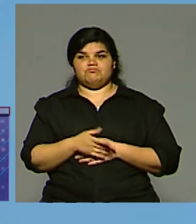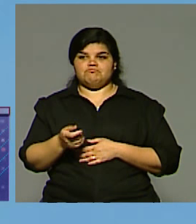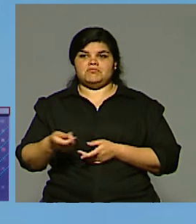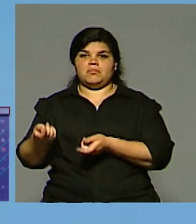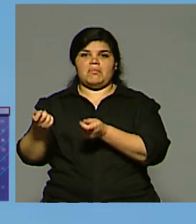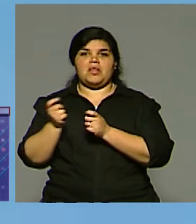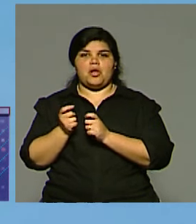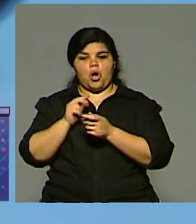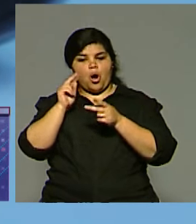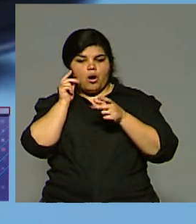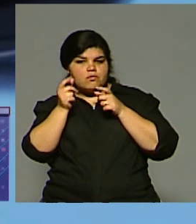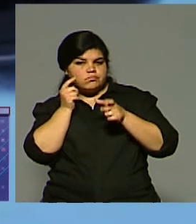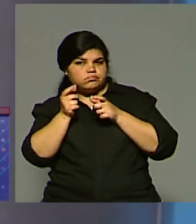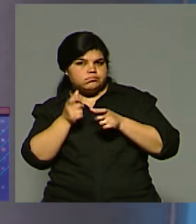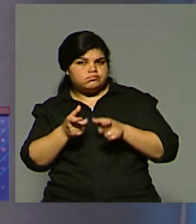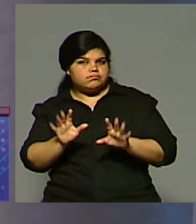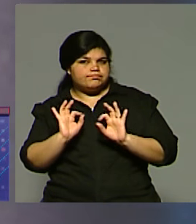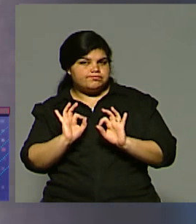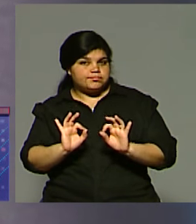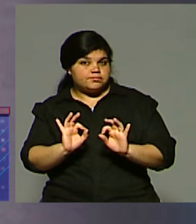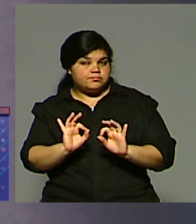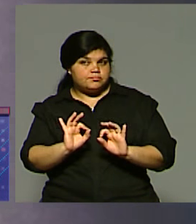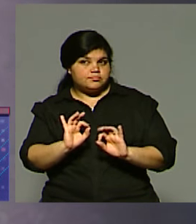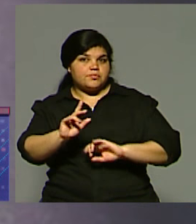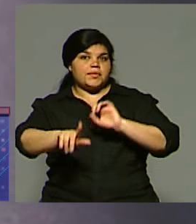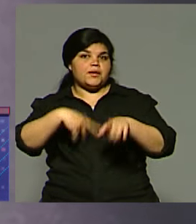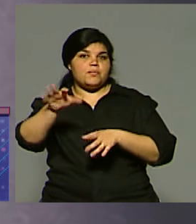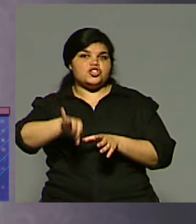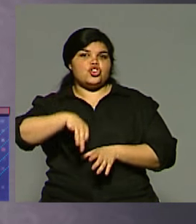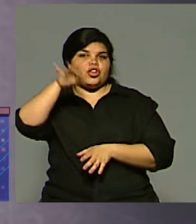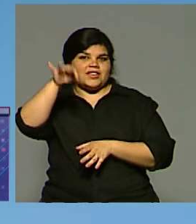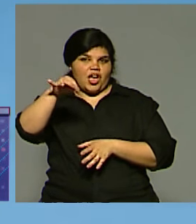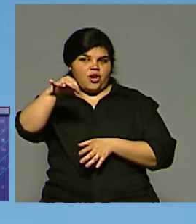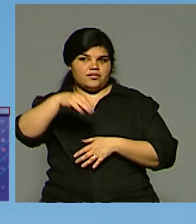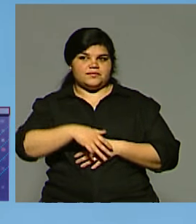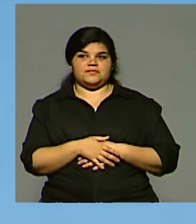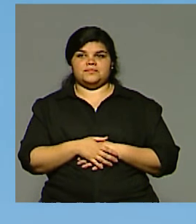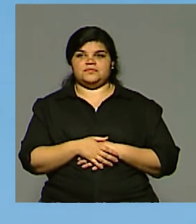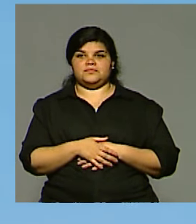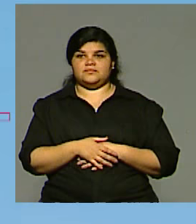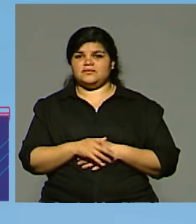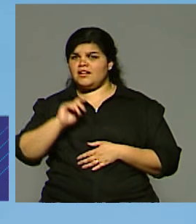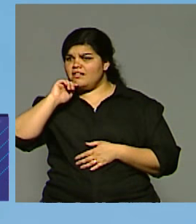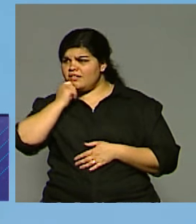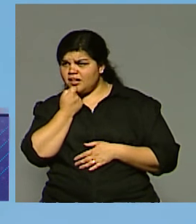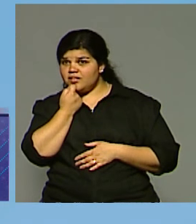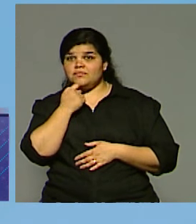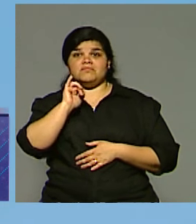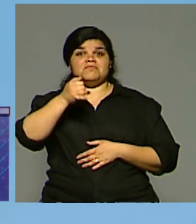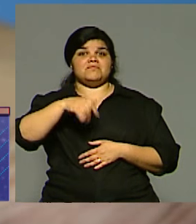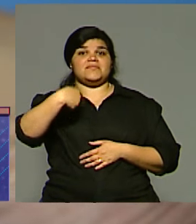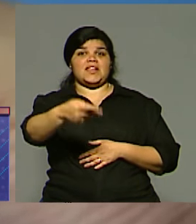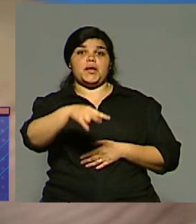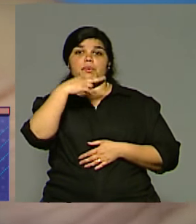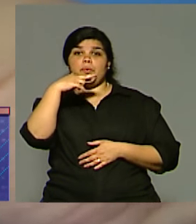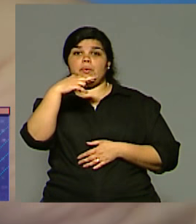revisar. Una vez que lo terminas de revisar, bueno, sortealo. Así que ¡qué lindo! Sí, así que este viernes vamos